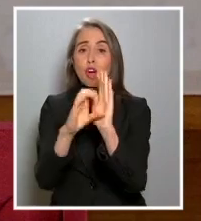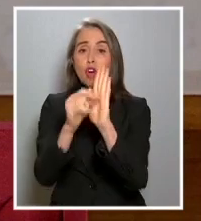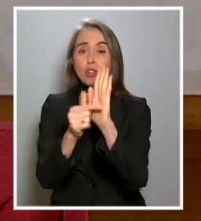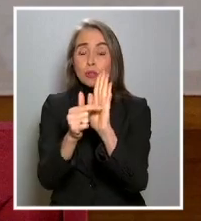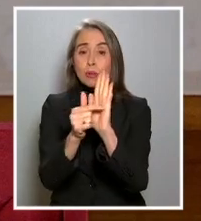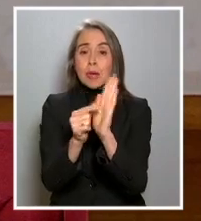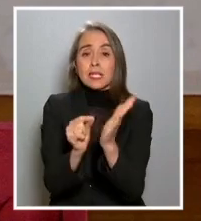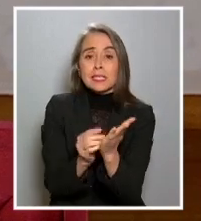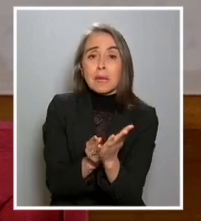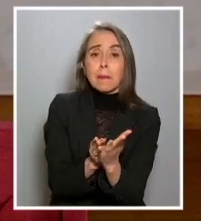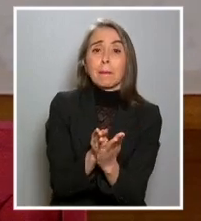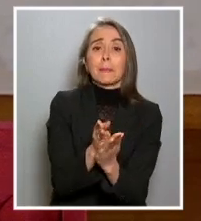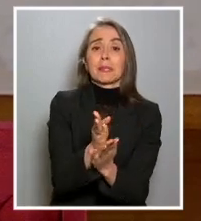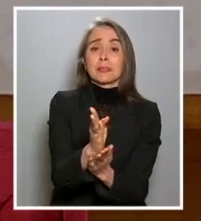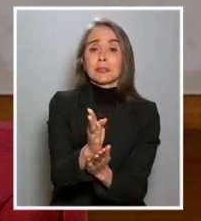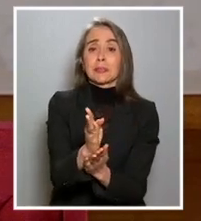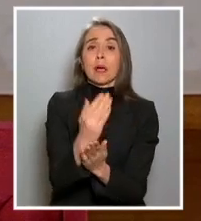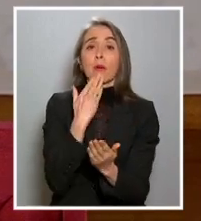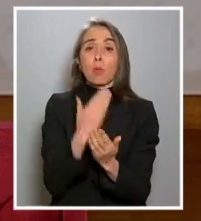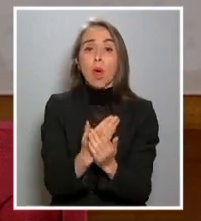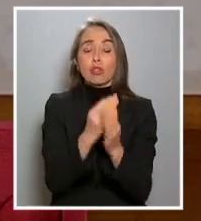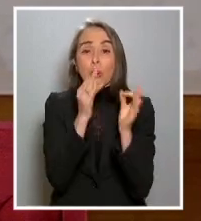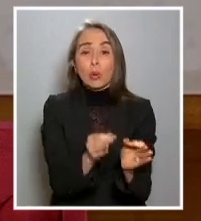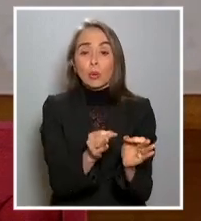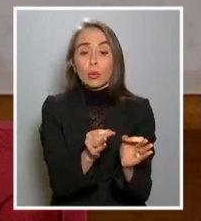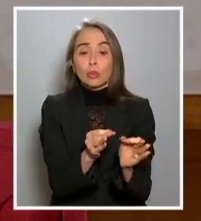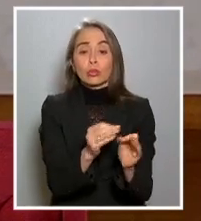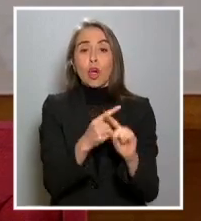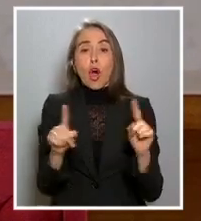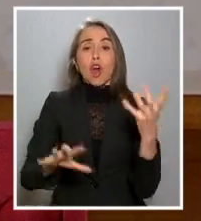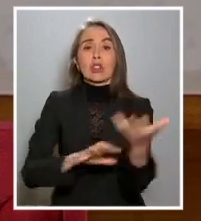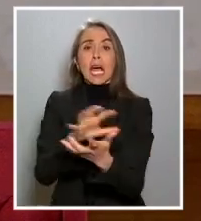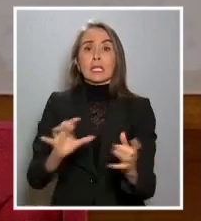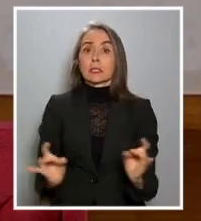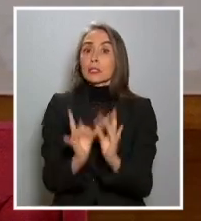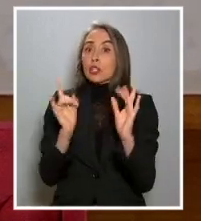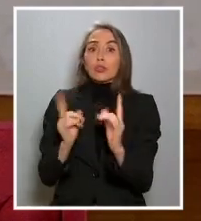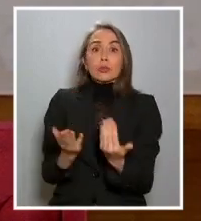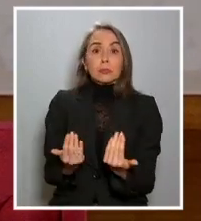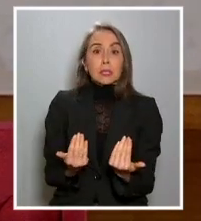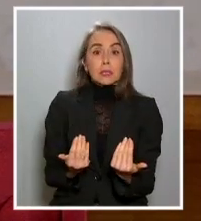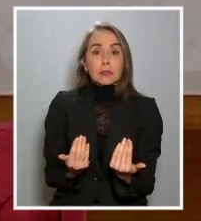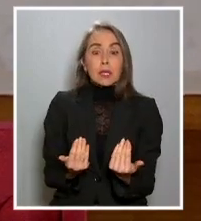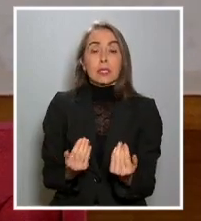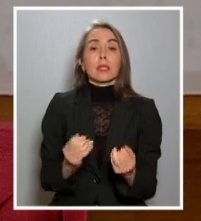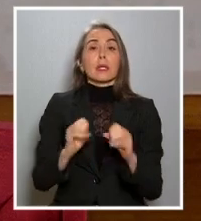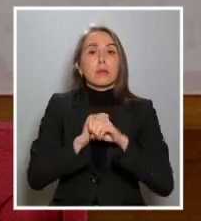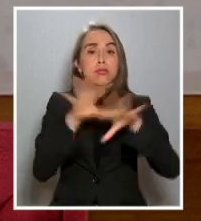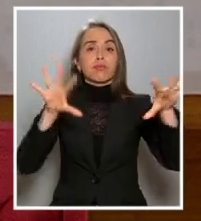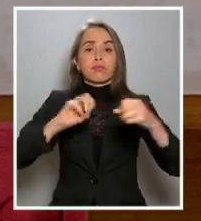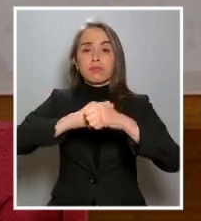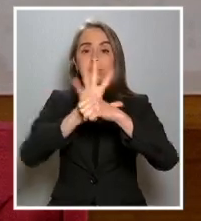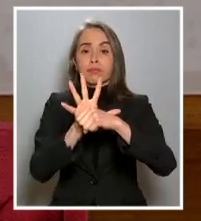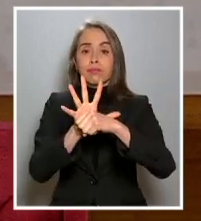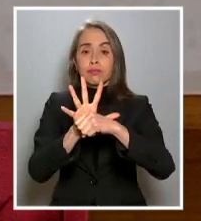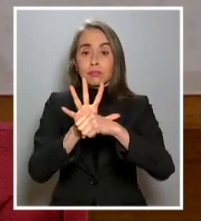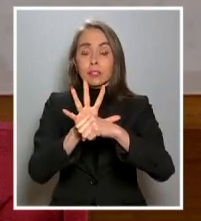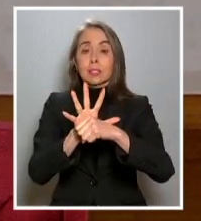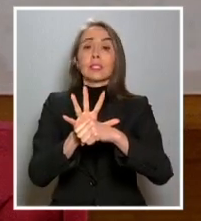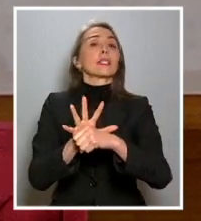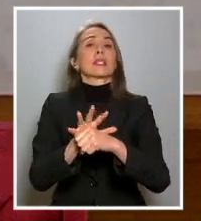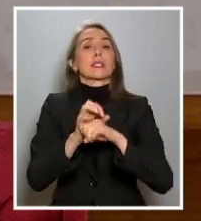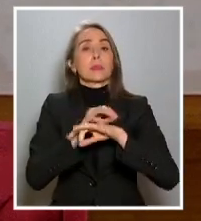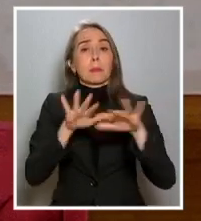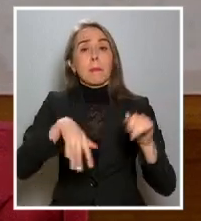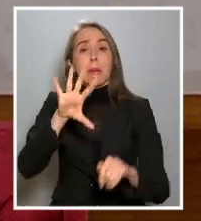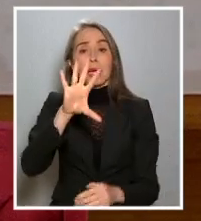recién iniciaba su marcha cuando sobrevino otra crisis inesperada. La pandemia del COVID-19, que con su dolorosa estela de